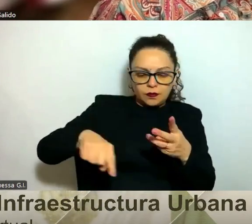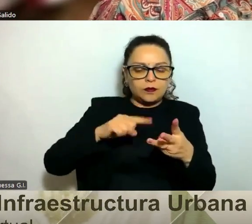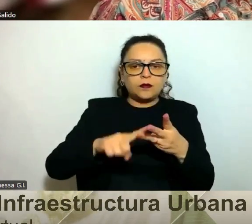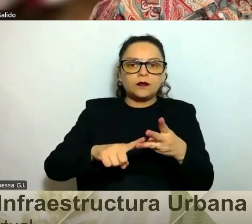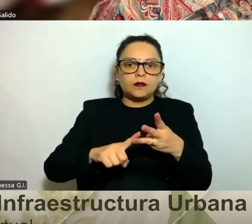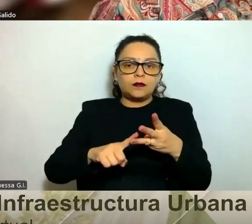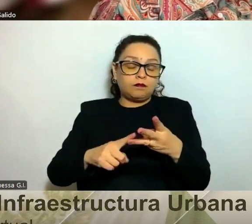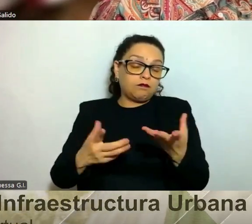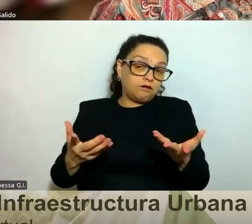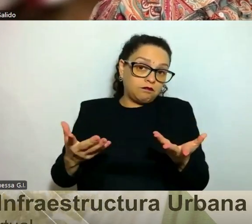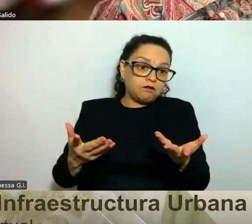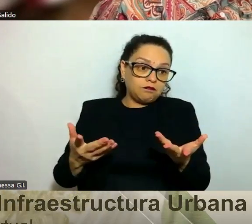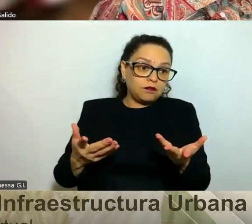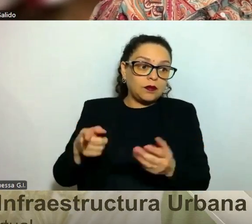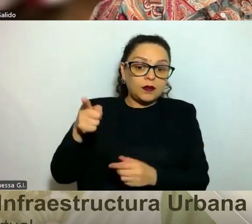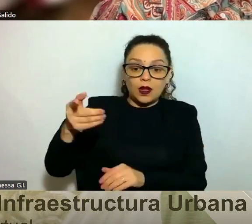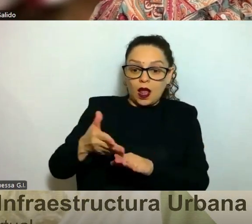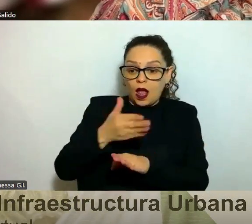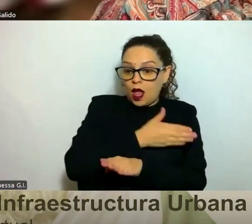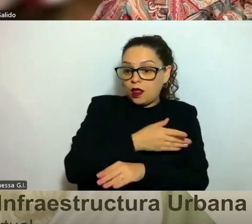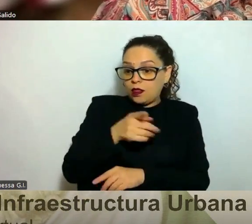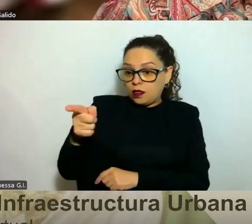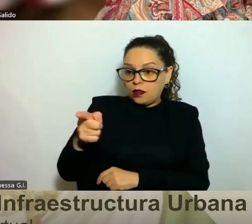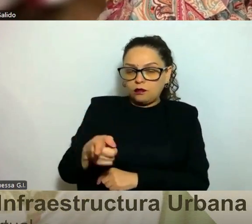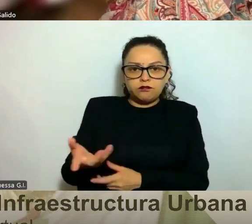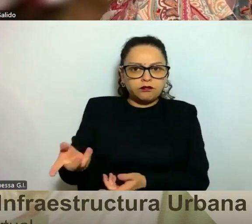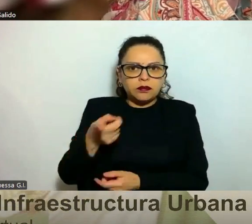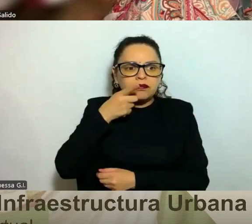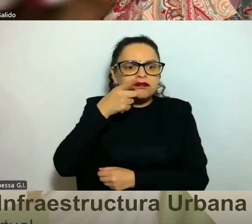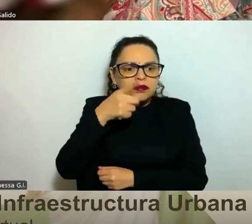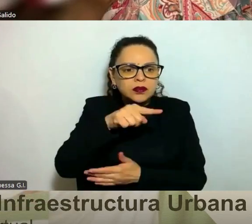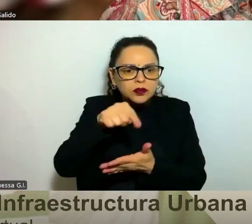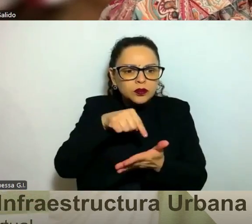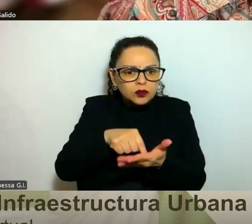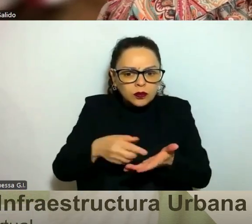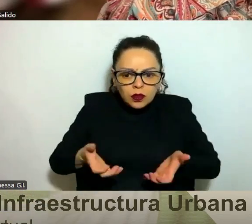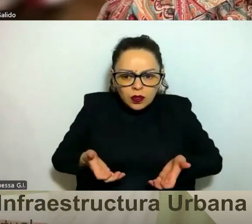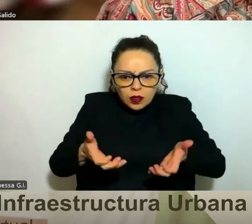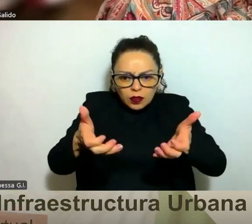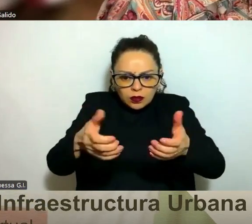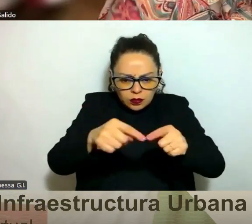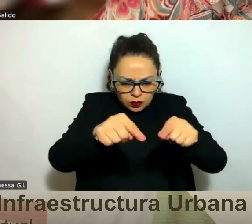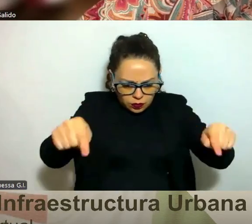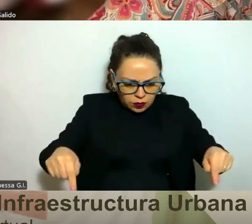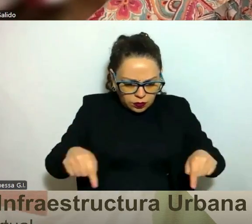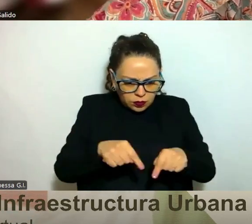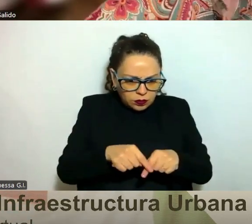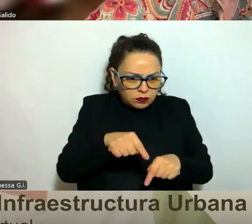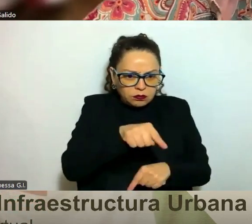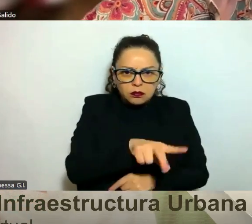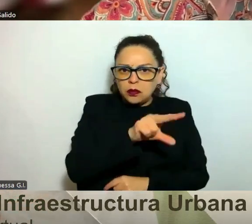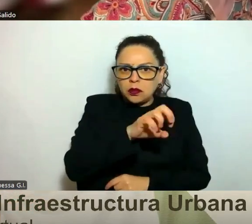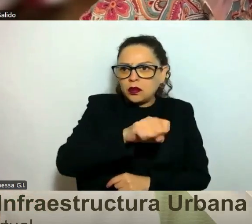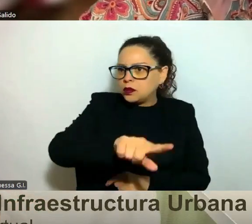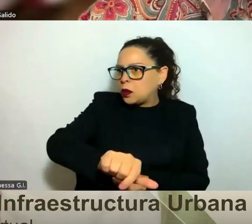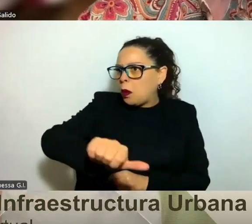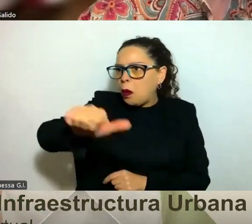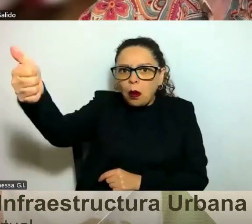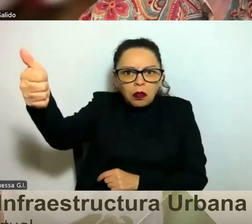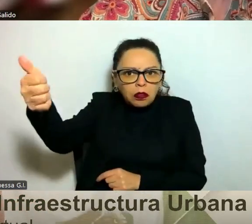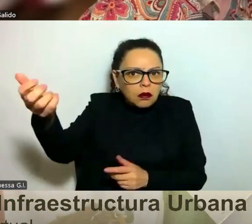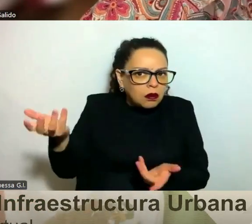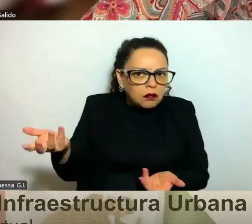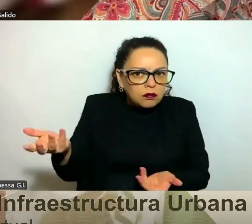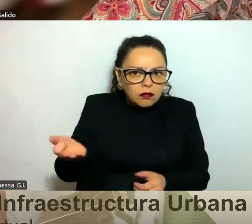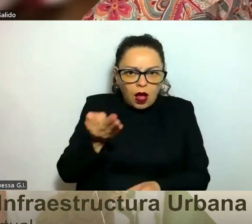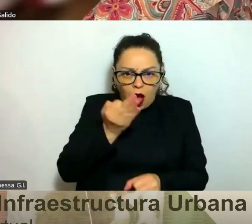es impreciso porque refiere a un predio que no existe, no refiere al predio que está en la actualidad funcionando y en la condición nunca